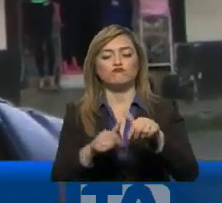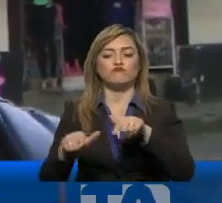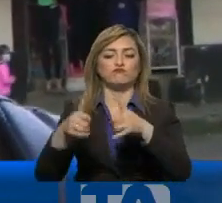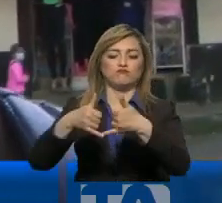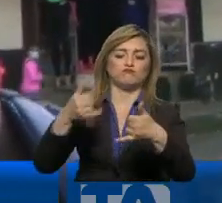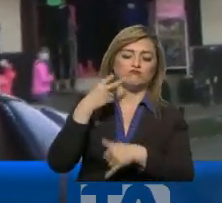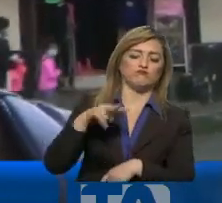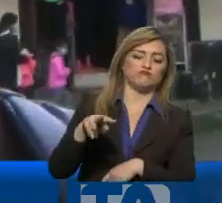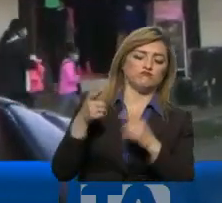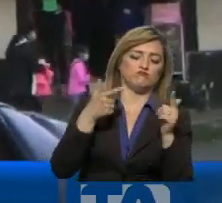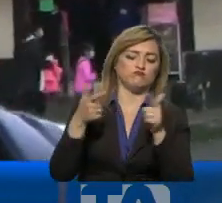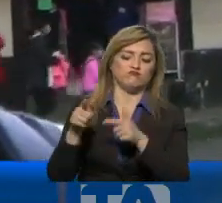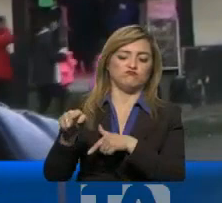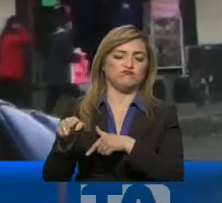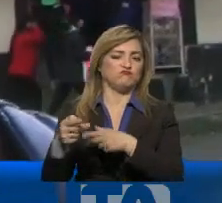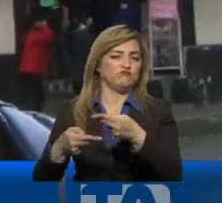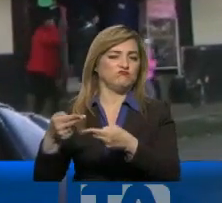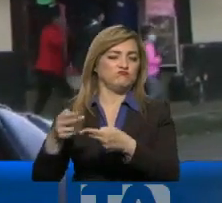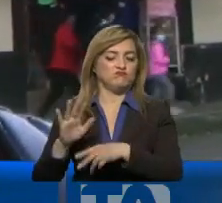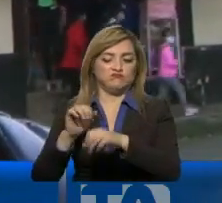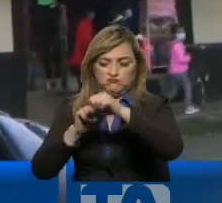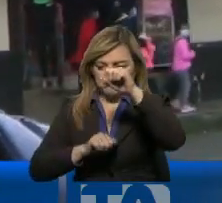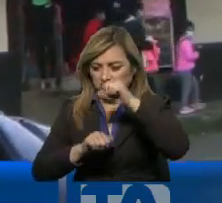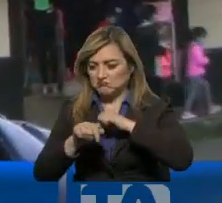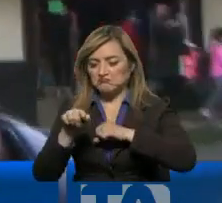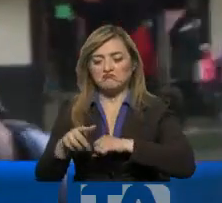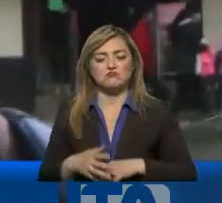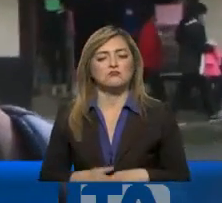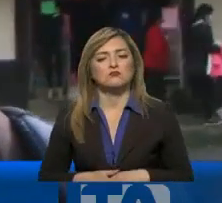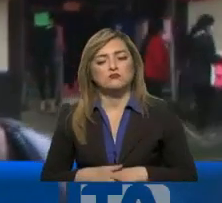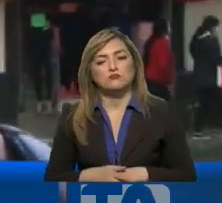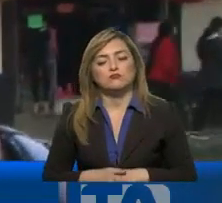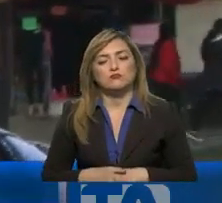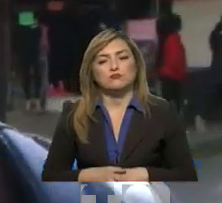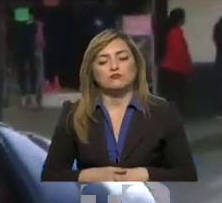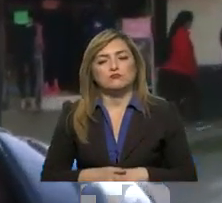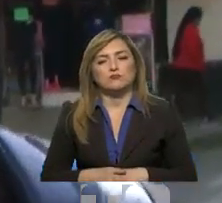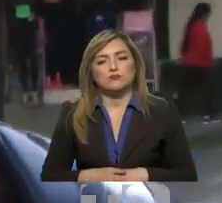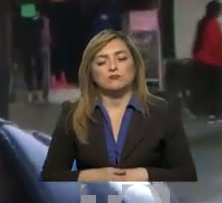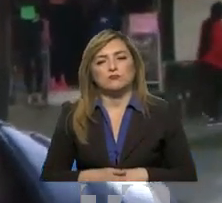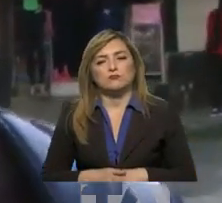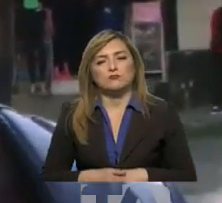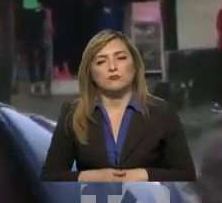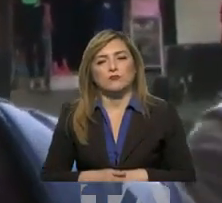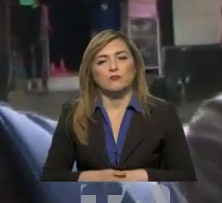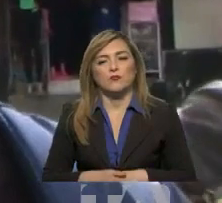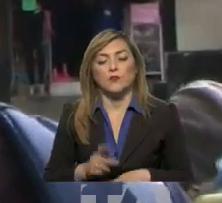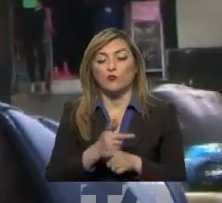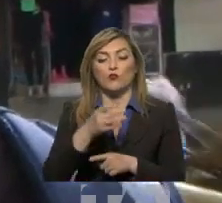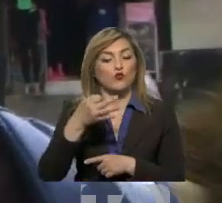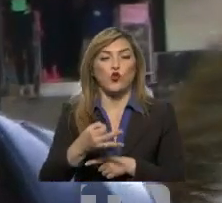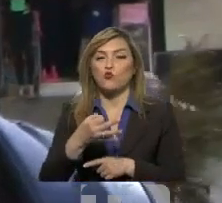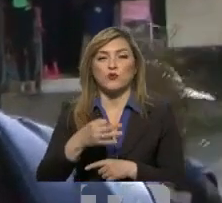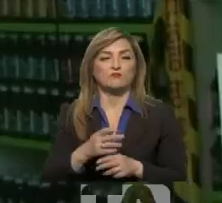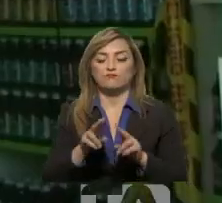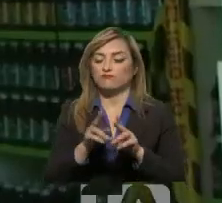establecimiento, y pues logramos encontrar productos que incumplen con la normativa, ¿no? Como